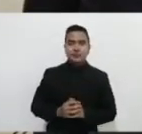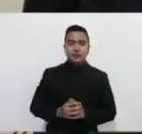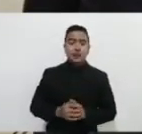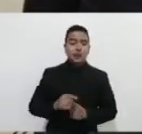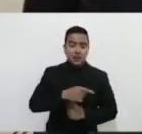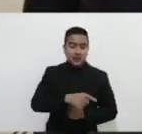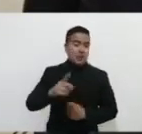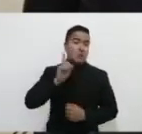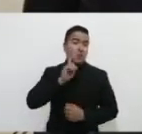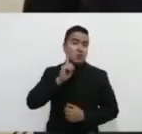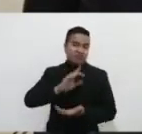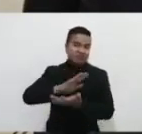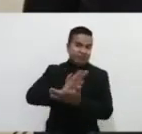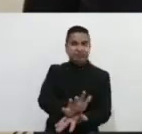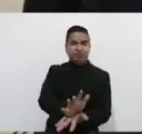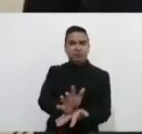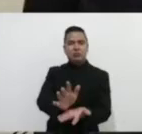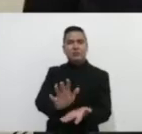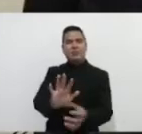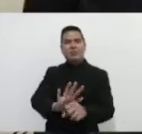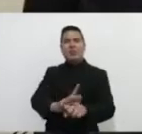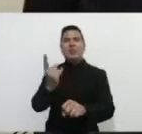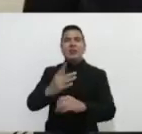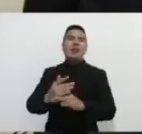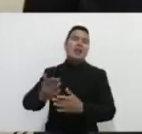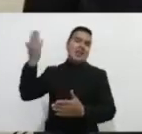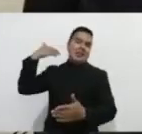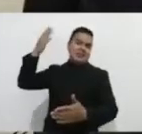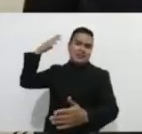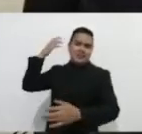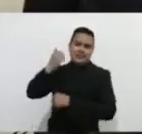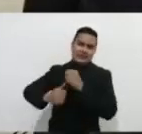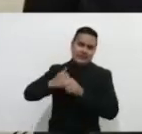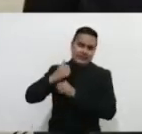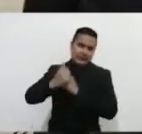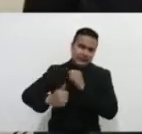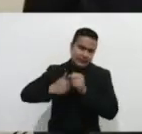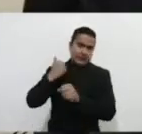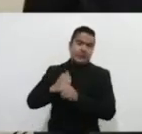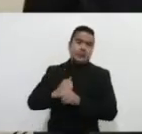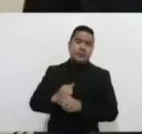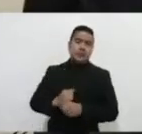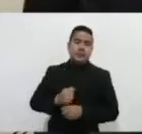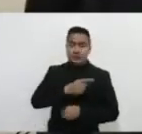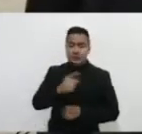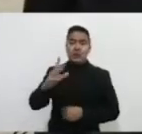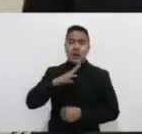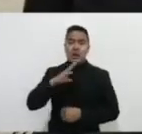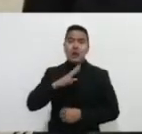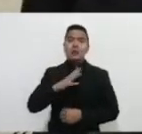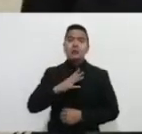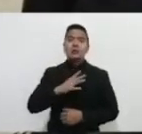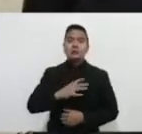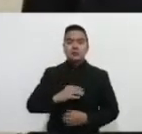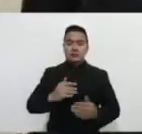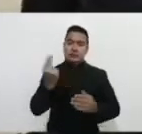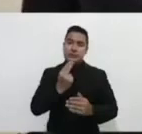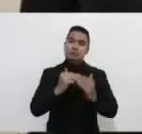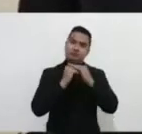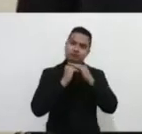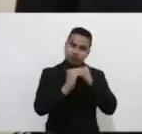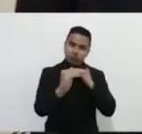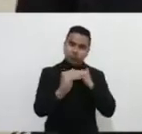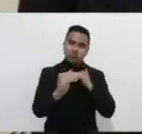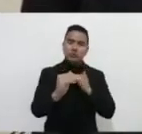es exclusiva en contra de las mujeres porque desde hace varios años ya hay un principio de la paridad entre los géneros